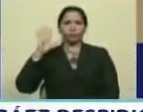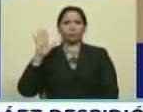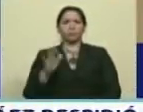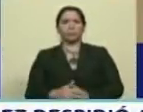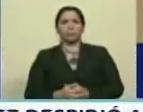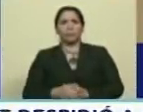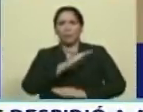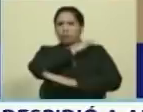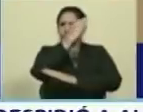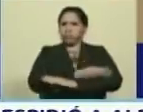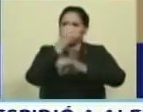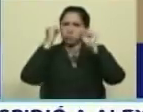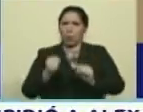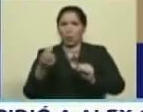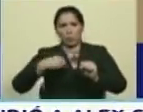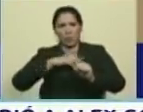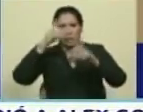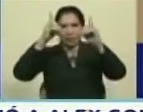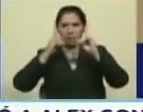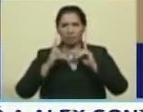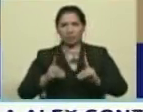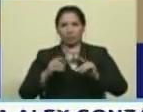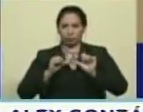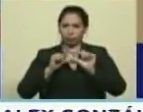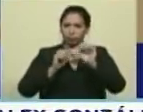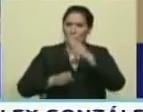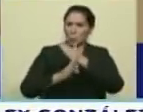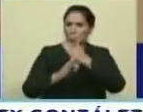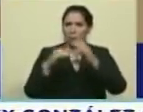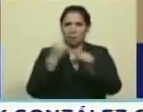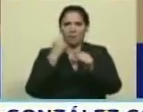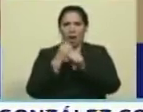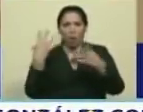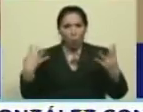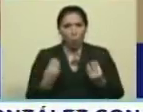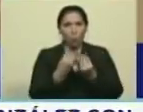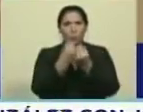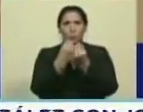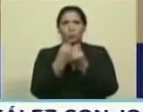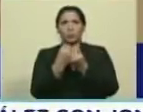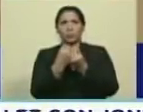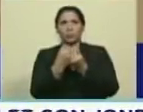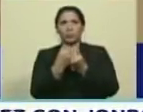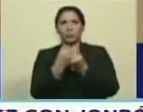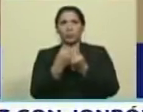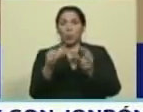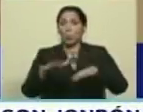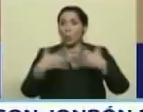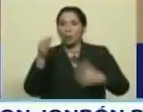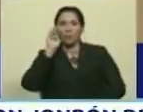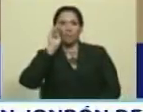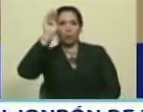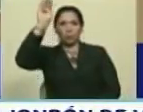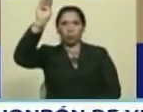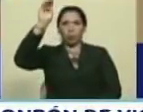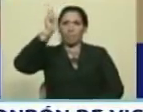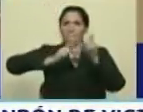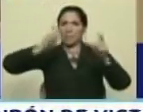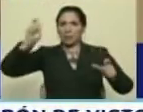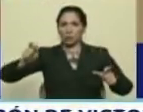nuestra decisión de continuar trabajando juntos para cuando las futuras generaciones,